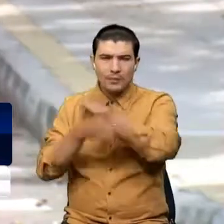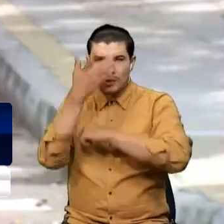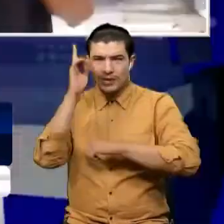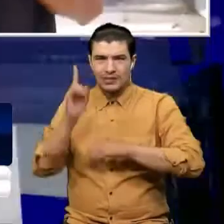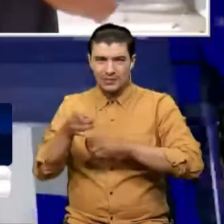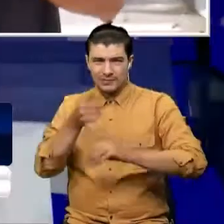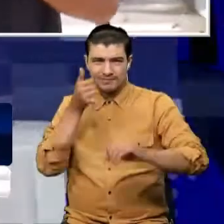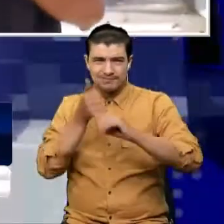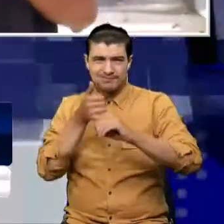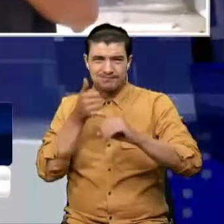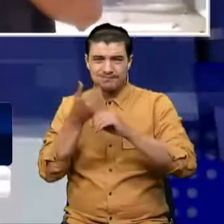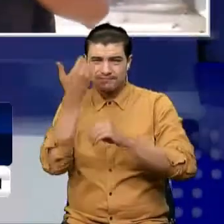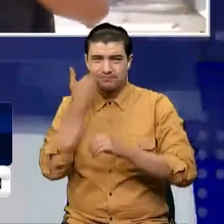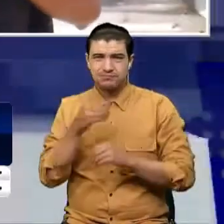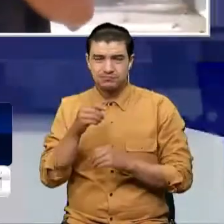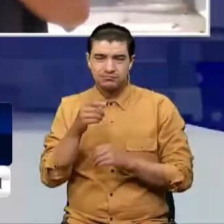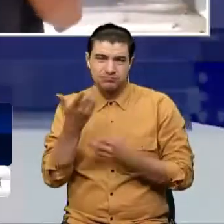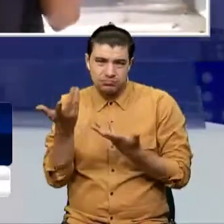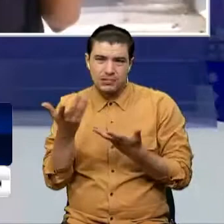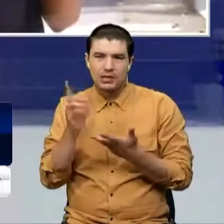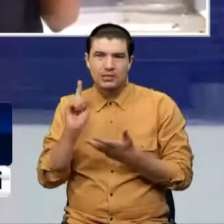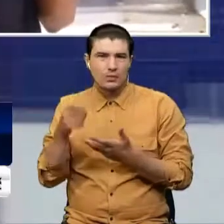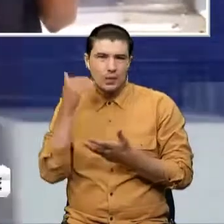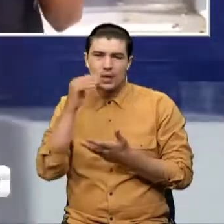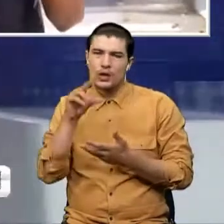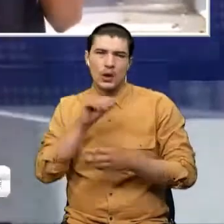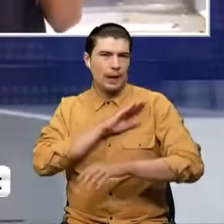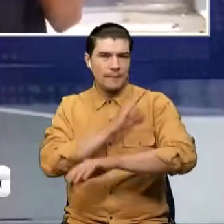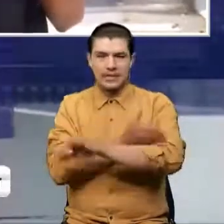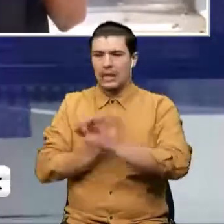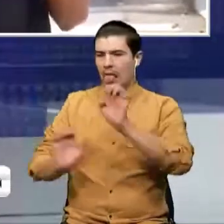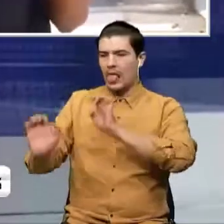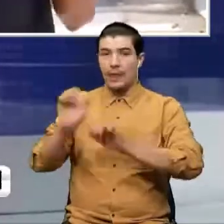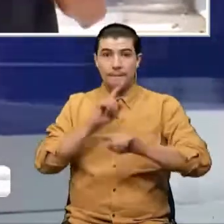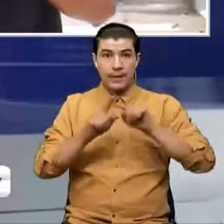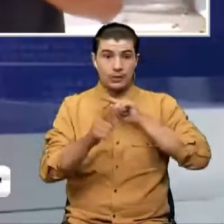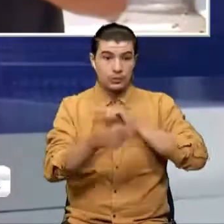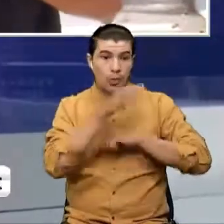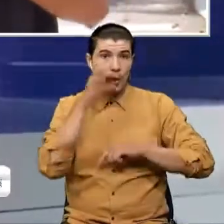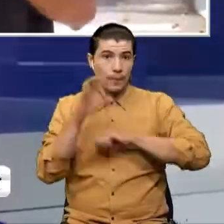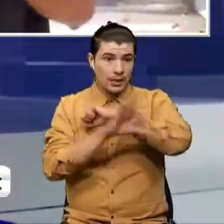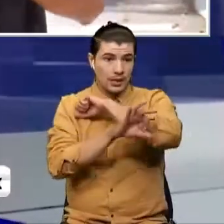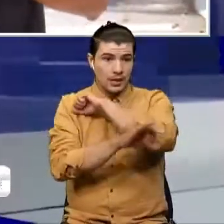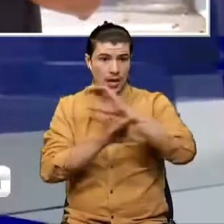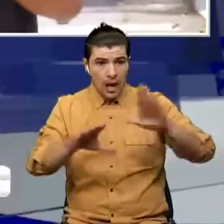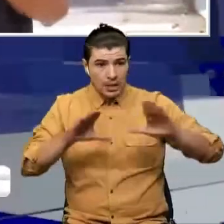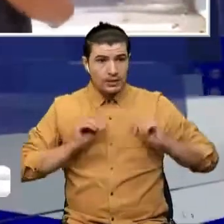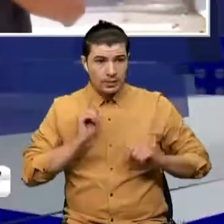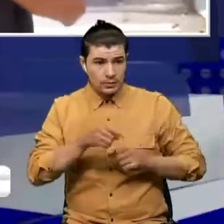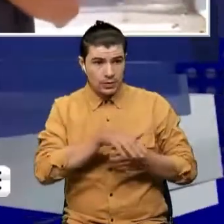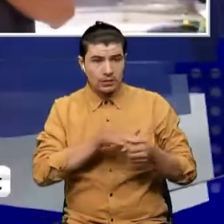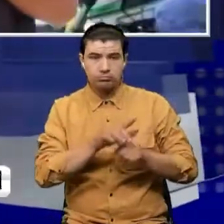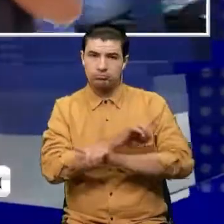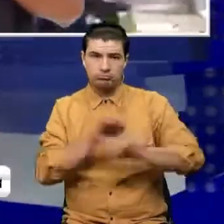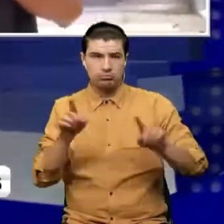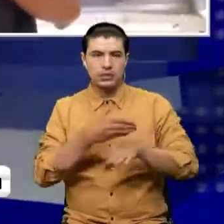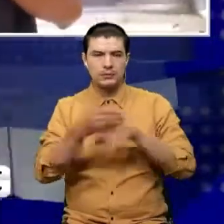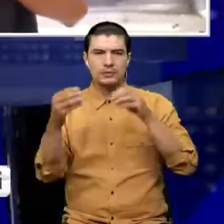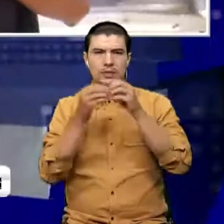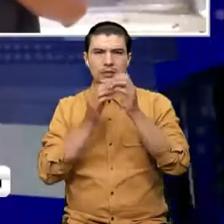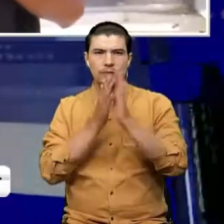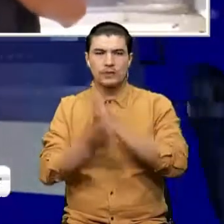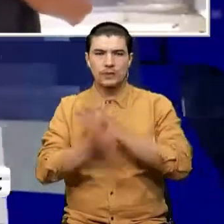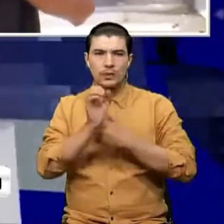abusivo sin capacidad de resistir sin embargo el psicólogo no allanó dichos cargos es a compañeros es la información me